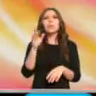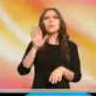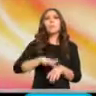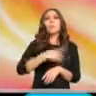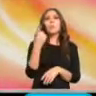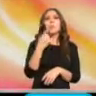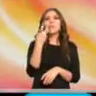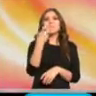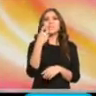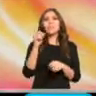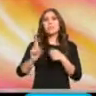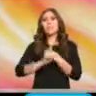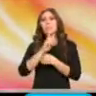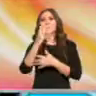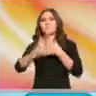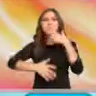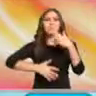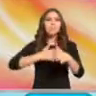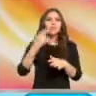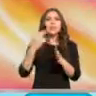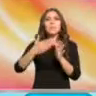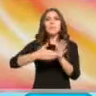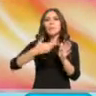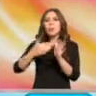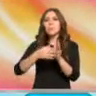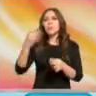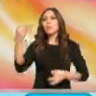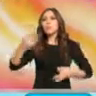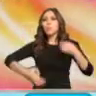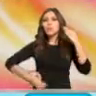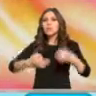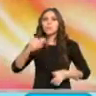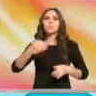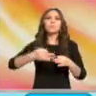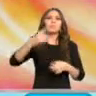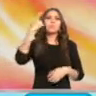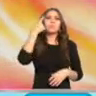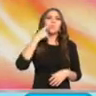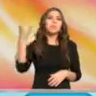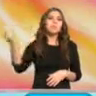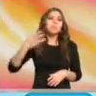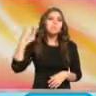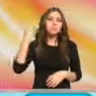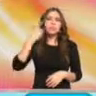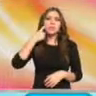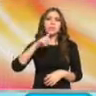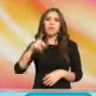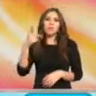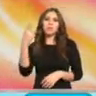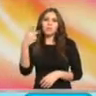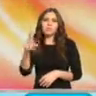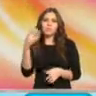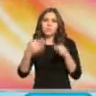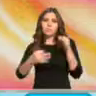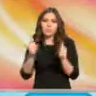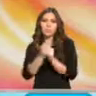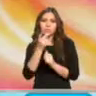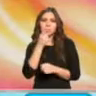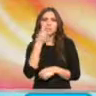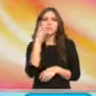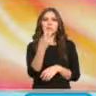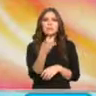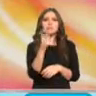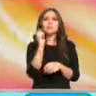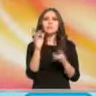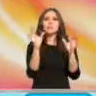esta tormenta legal de papeleos y de juicios y de audiencias, lo que hace es meternos con estos 2